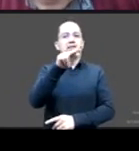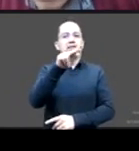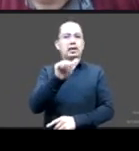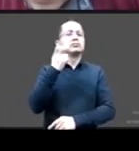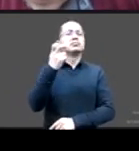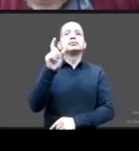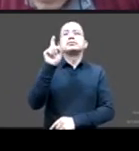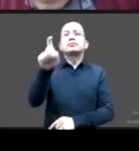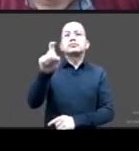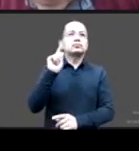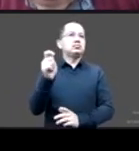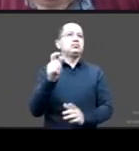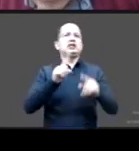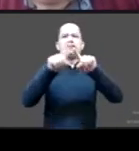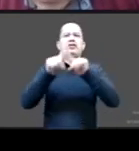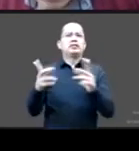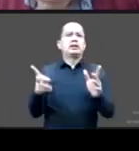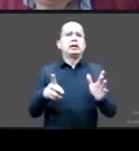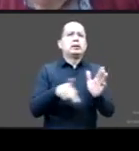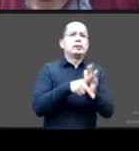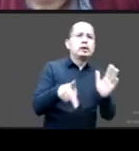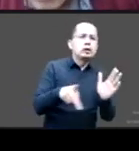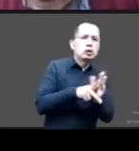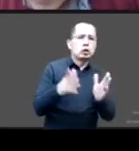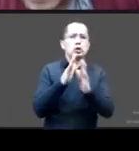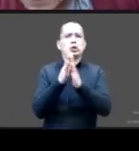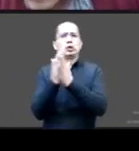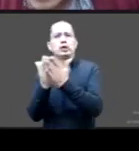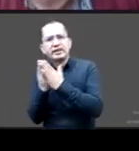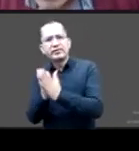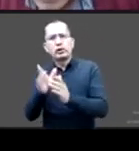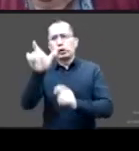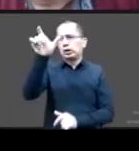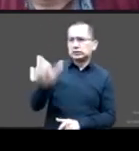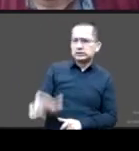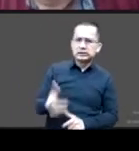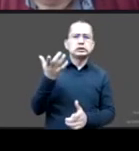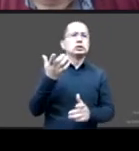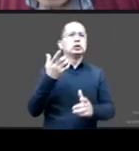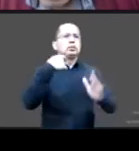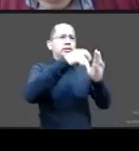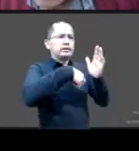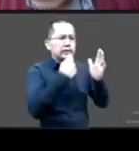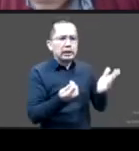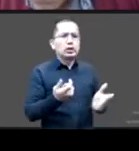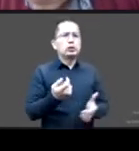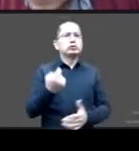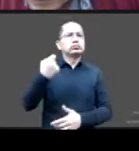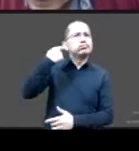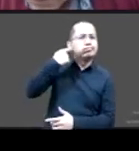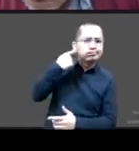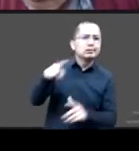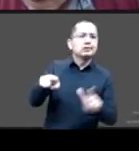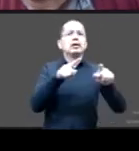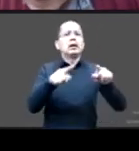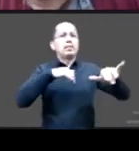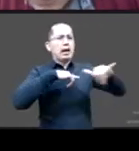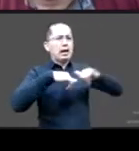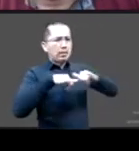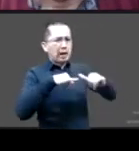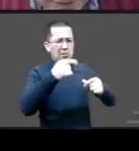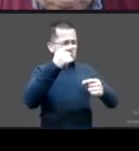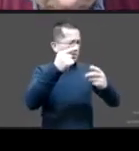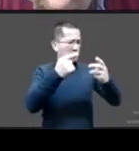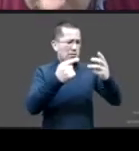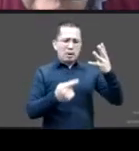revistas cartillas ensayos hay audiovisuales entrevistas videos películas hay cartográficas mapas etcétera y hay